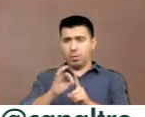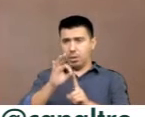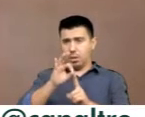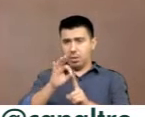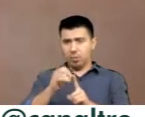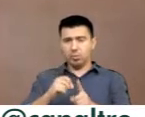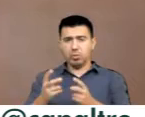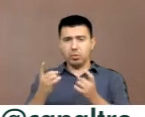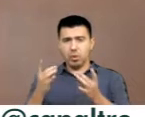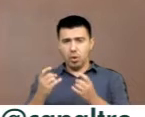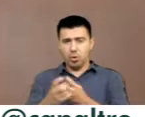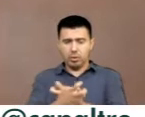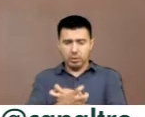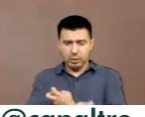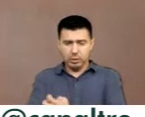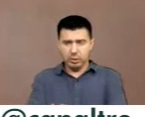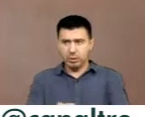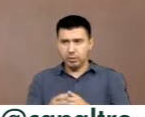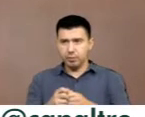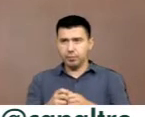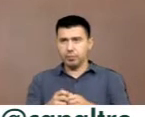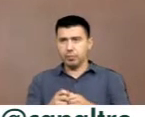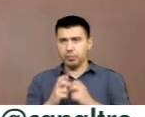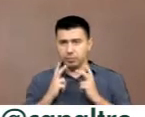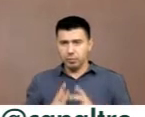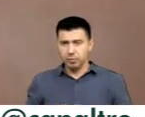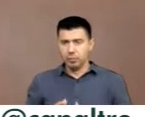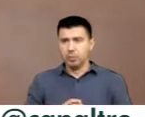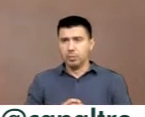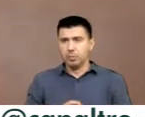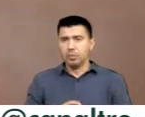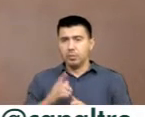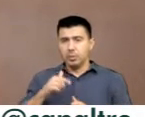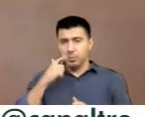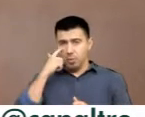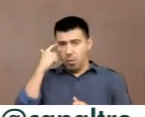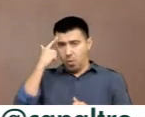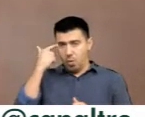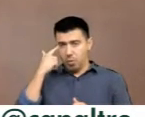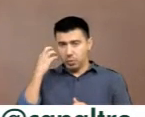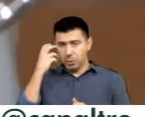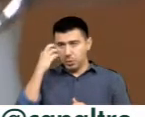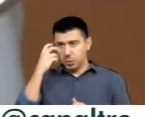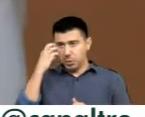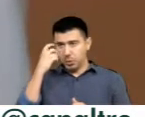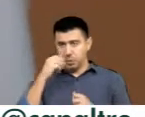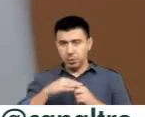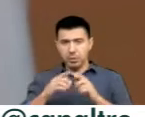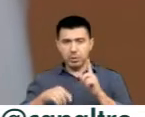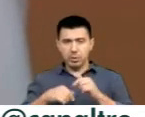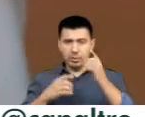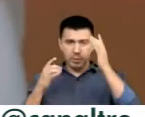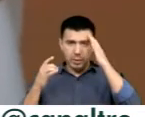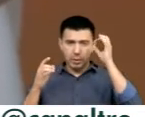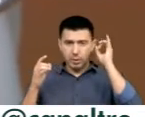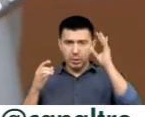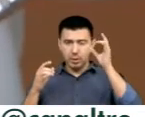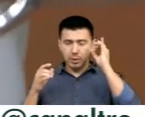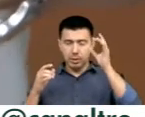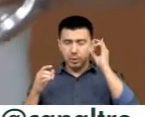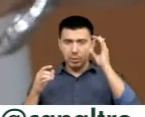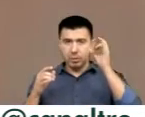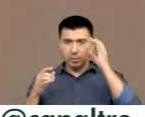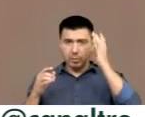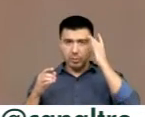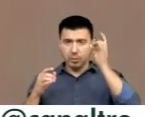el dolor pero orbital alrededor del ojo y vamos a tener cefalea autoridades de la salud exponen que